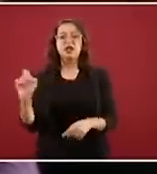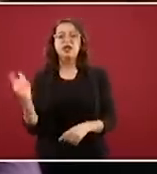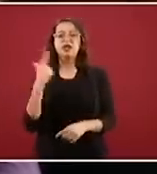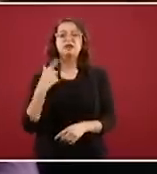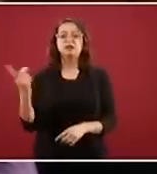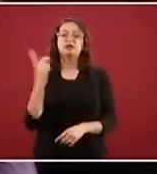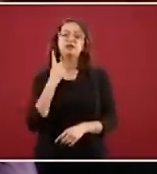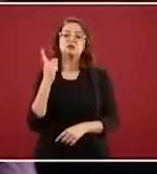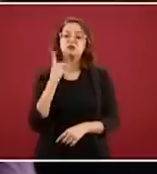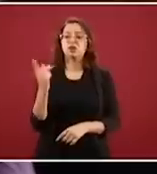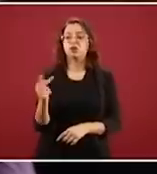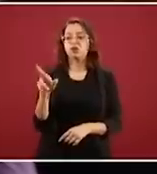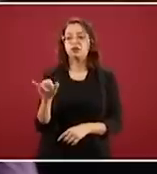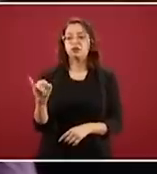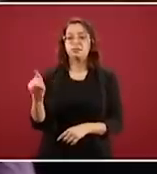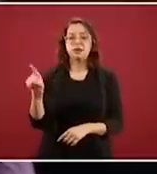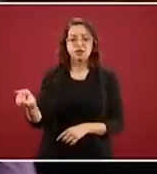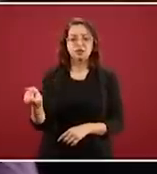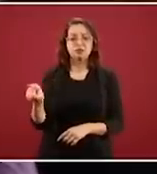local del PRI.